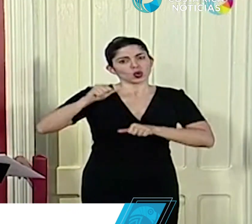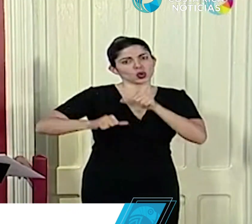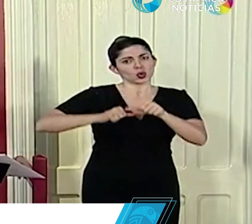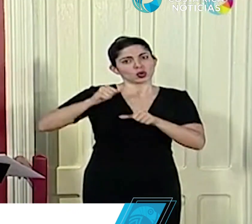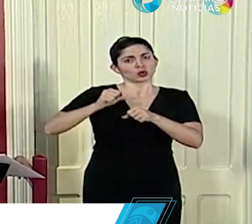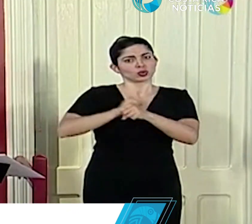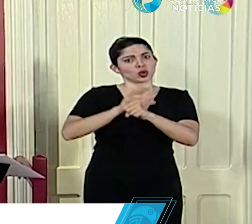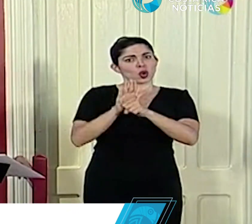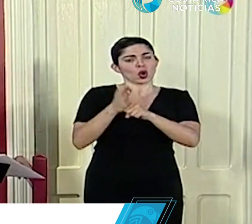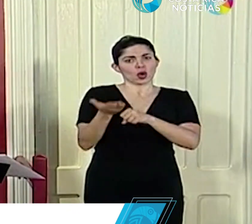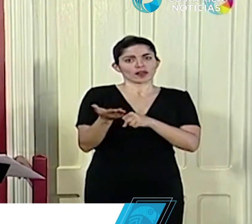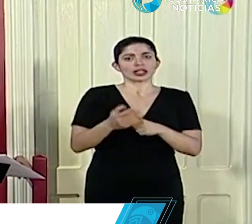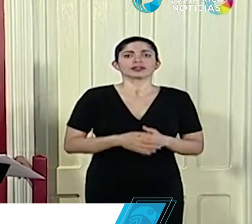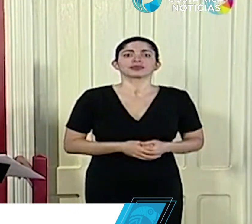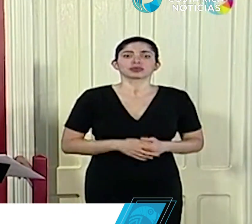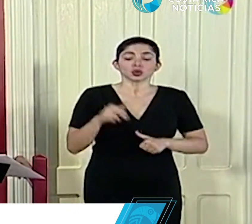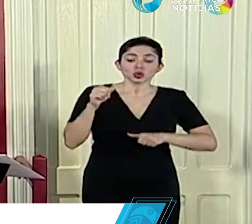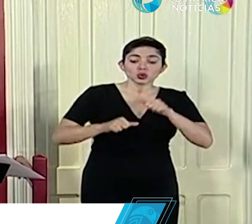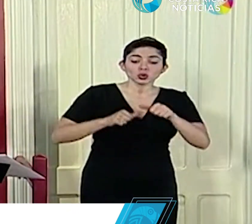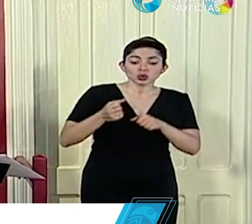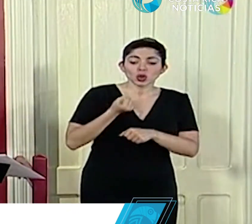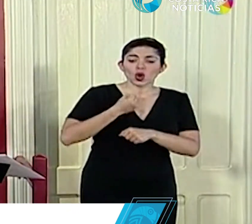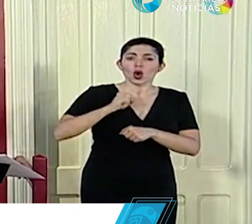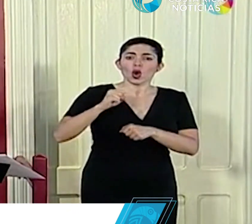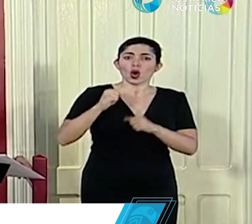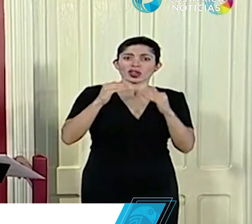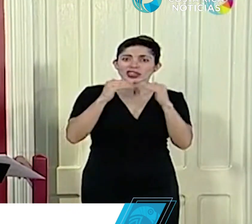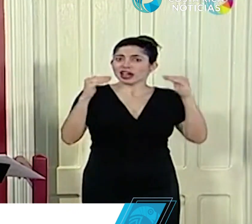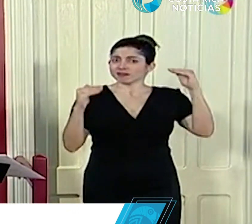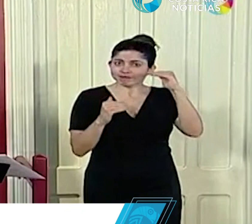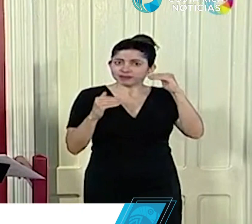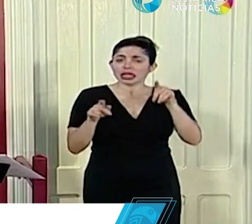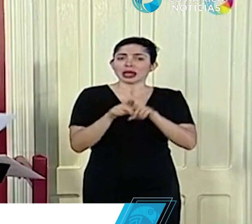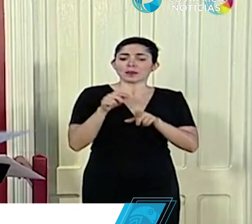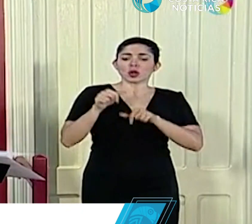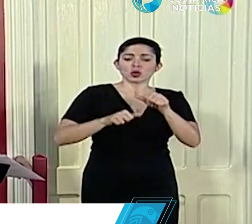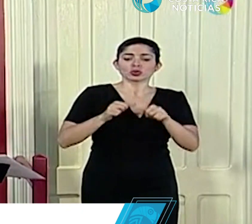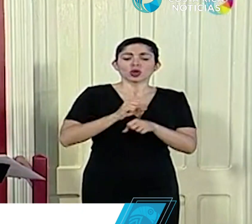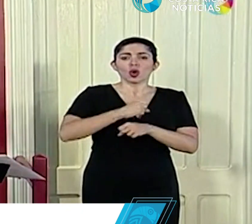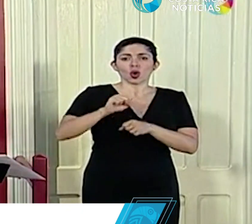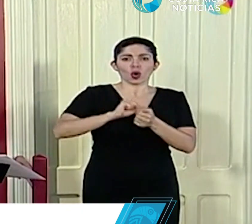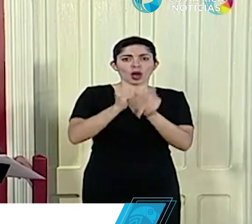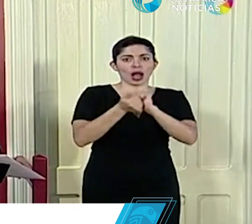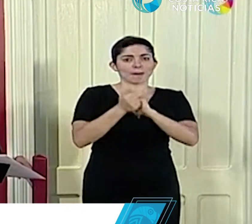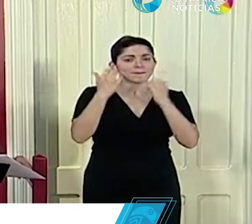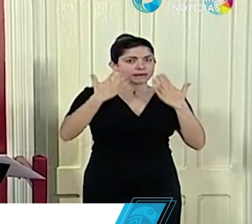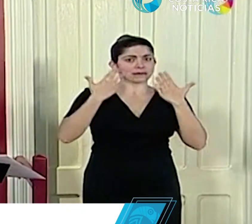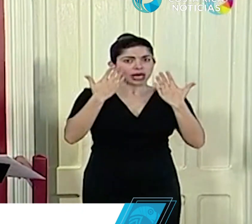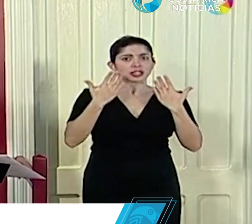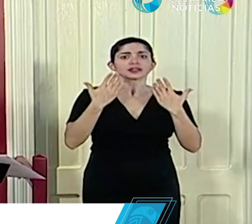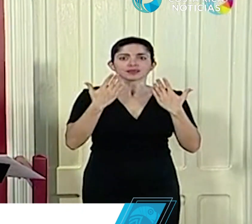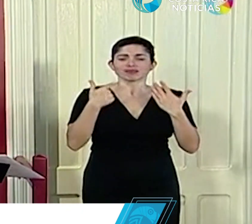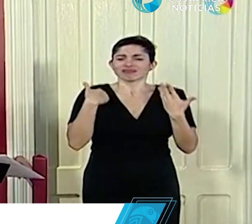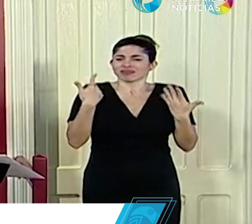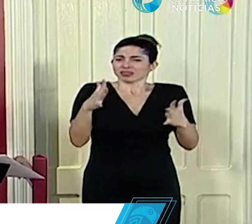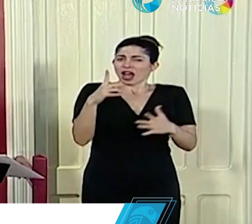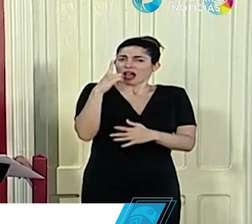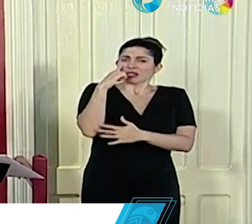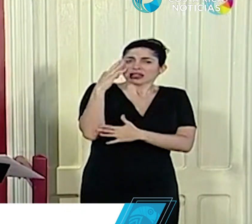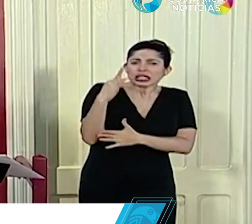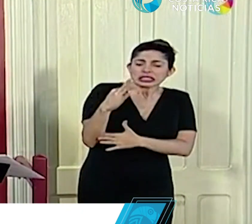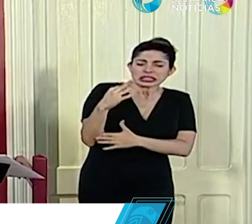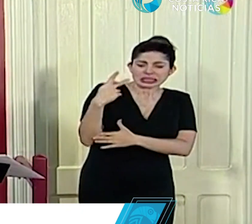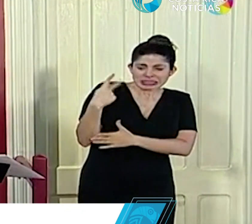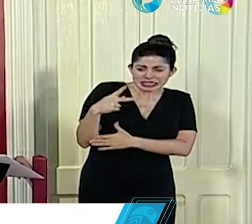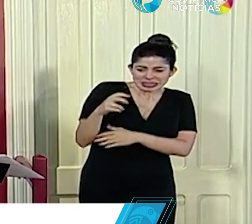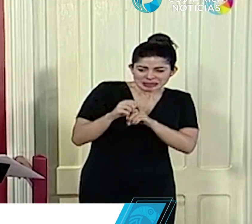al COVID-19, la lucha contra la inequidad y la lucha contra el cambio climático. Hemos sido testigos ante la amenaza de